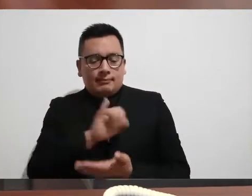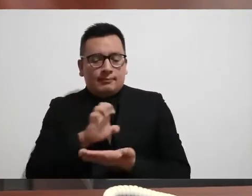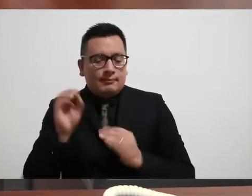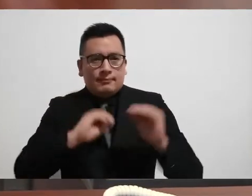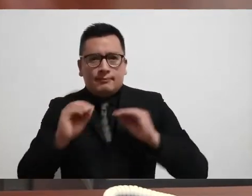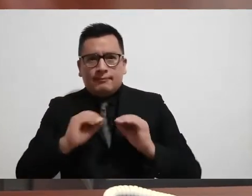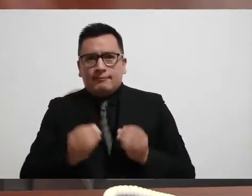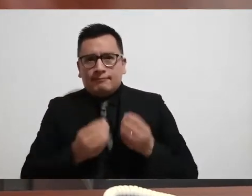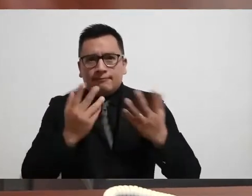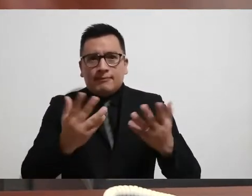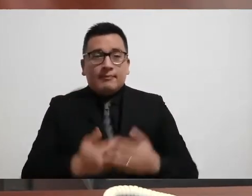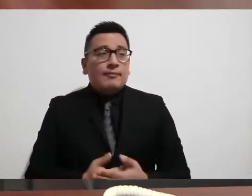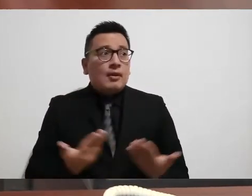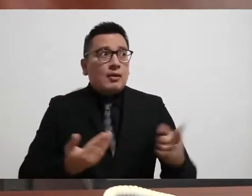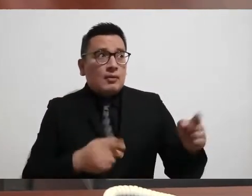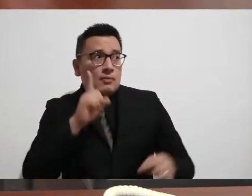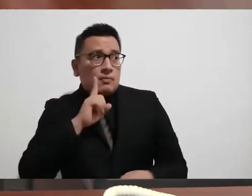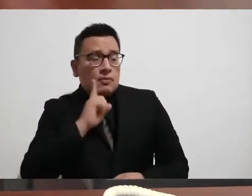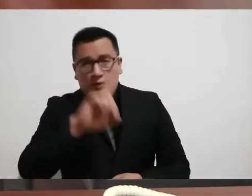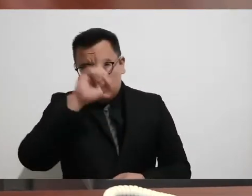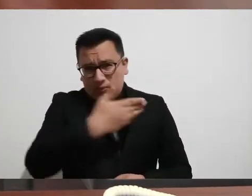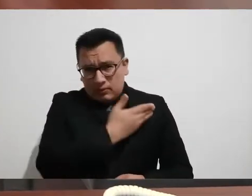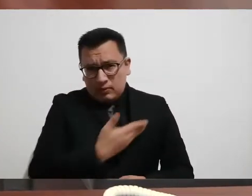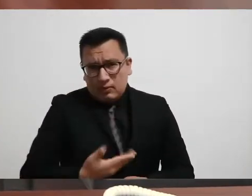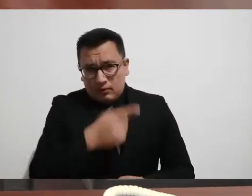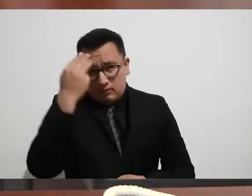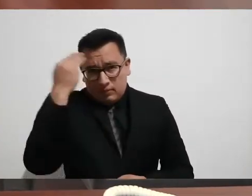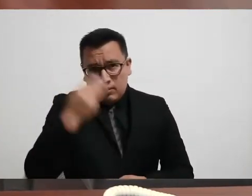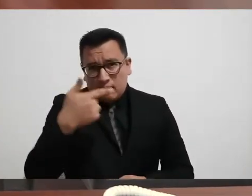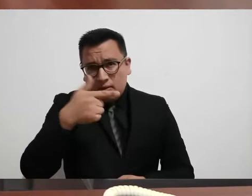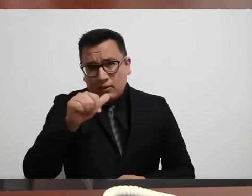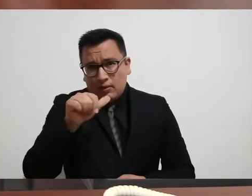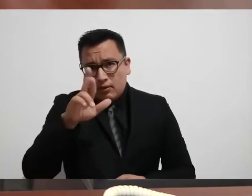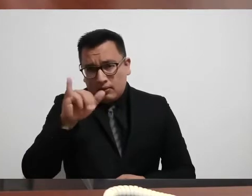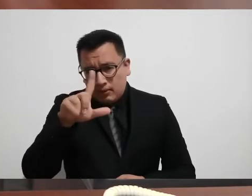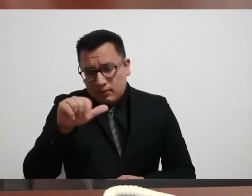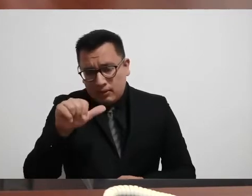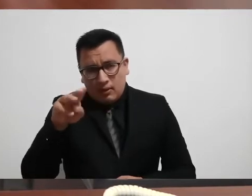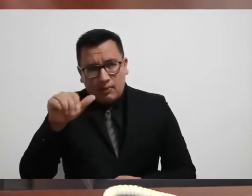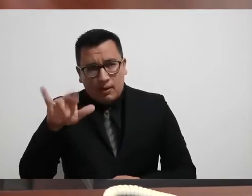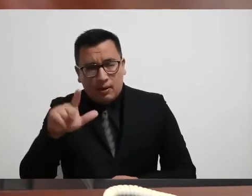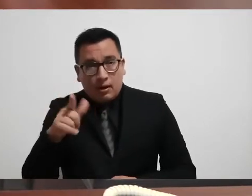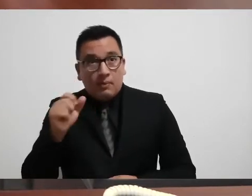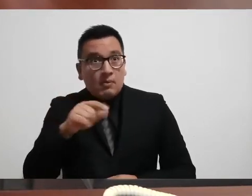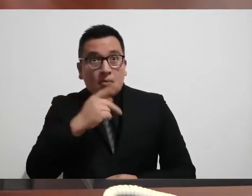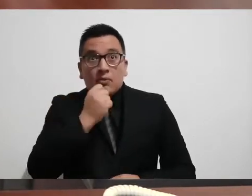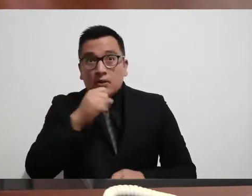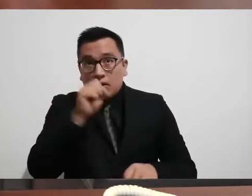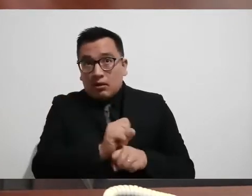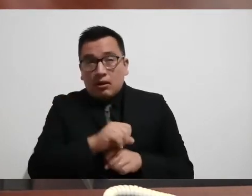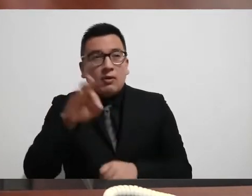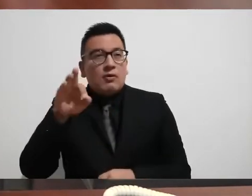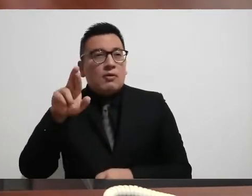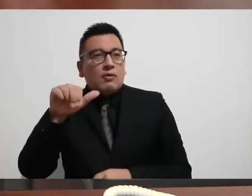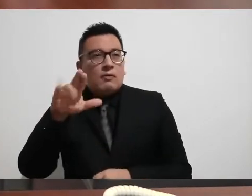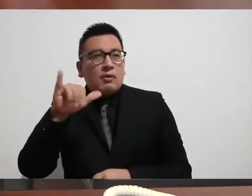Electoral de Coahuila. En esta ocasión, la consejera presidenta, la maestra Gabriela María de León Farías, y el secretario ejecutivo, el maestro Francisco